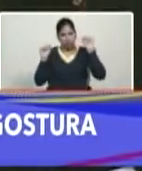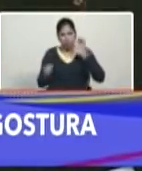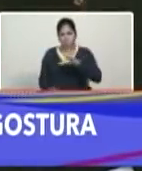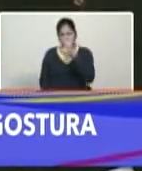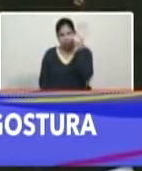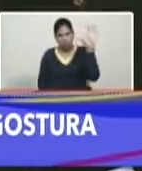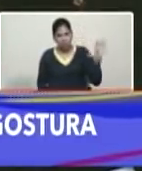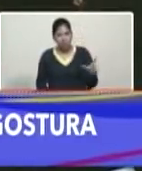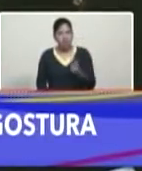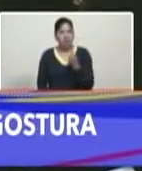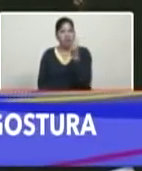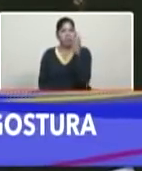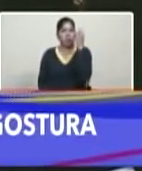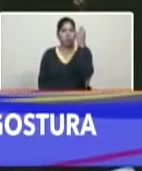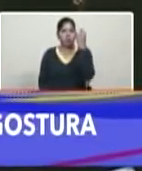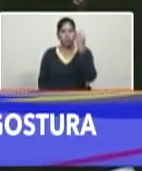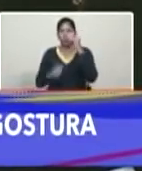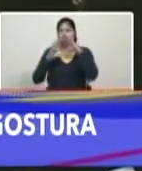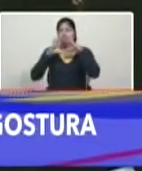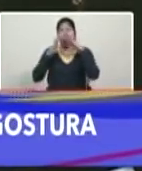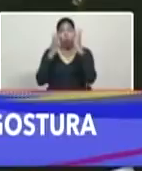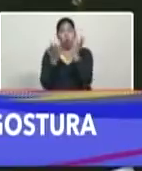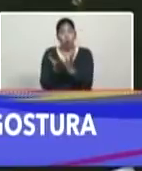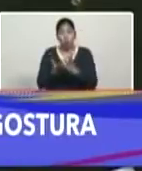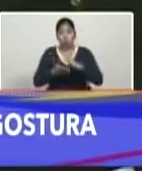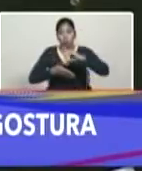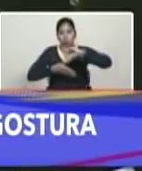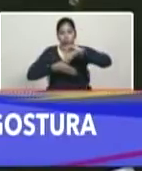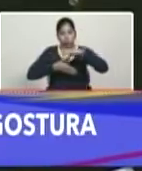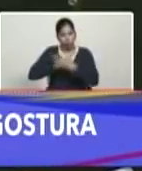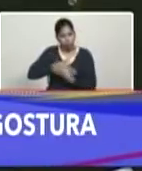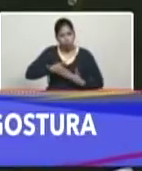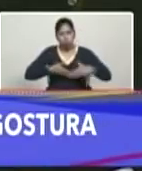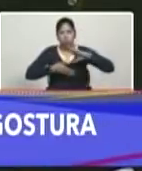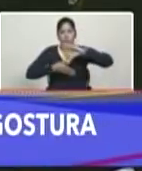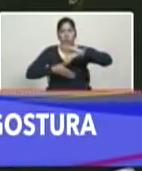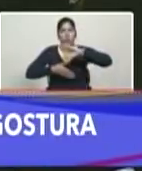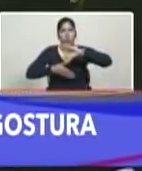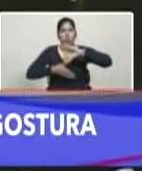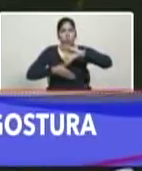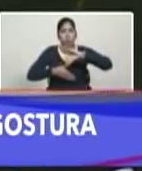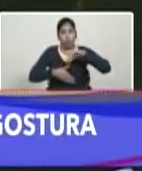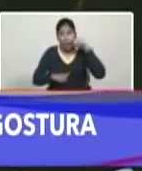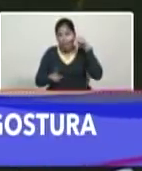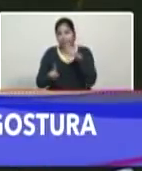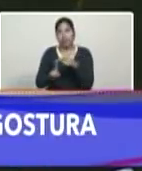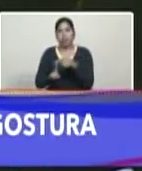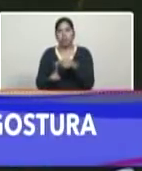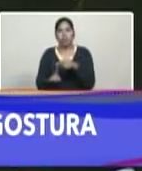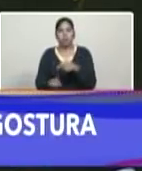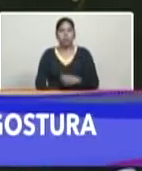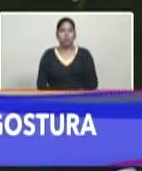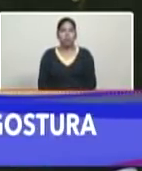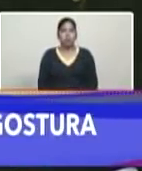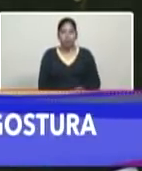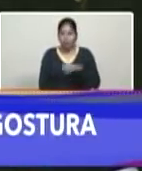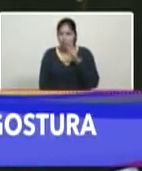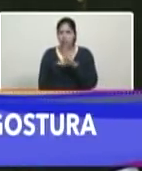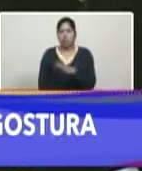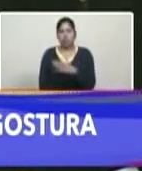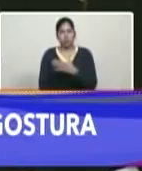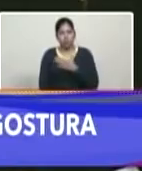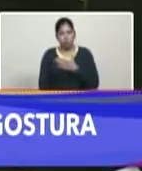defendido en todas las tierras de América. Esa es nuestra razón de vida. Esa es nuestra